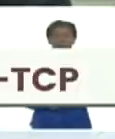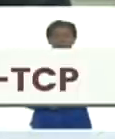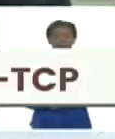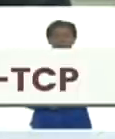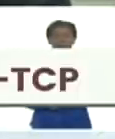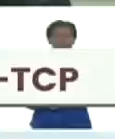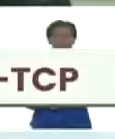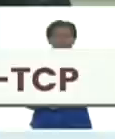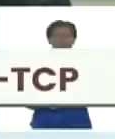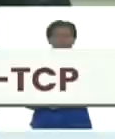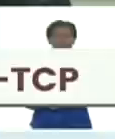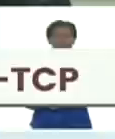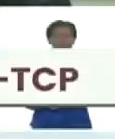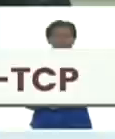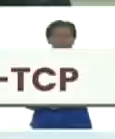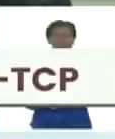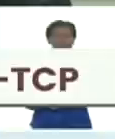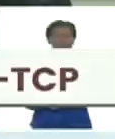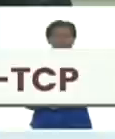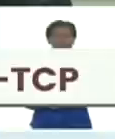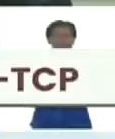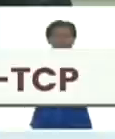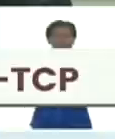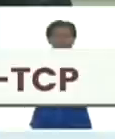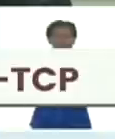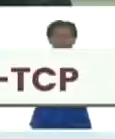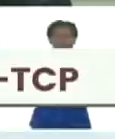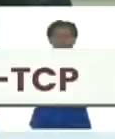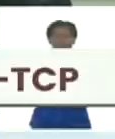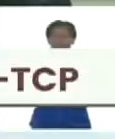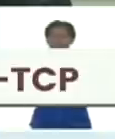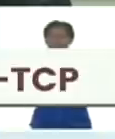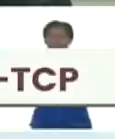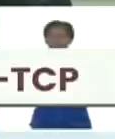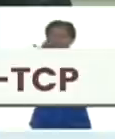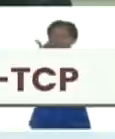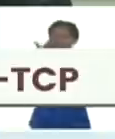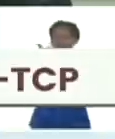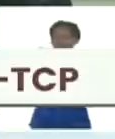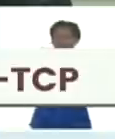Desarrollar la agricultura y las cadenas agrícolas.